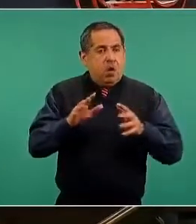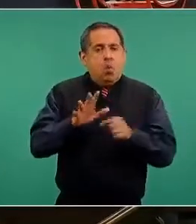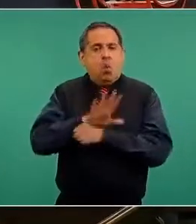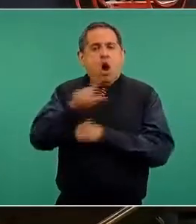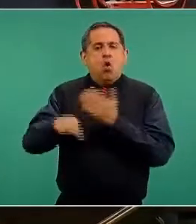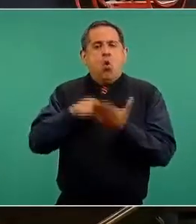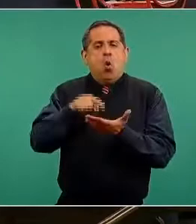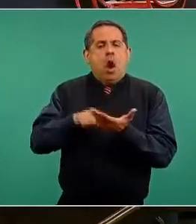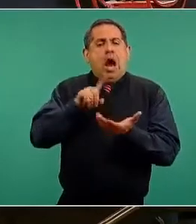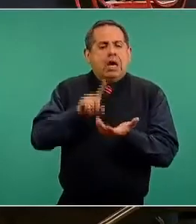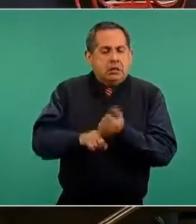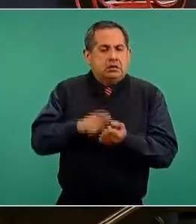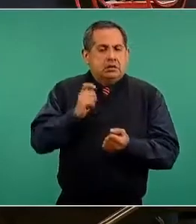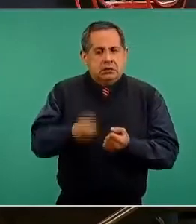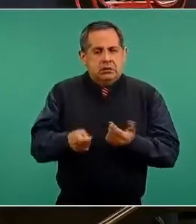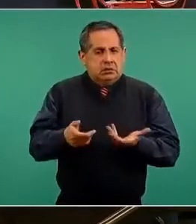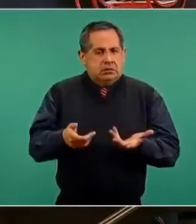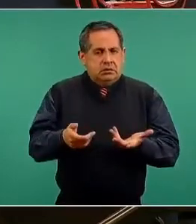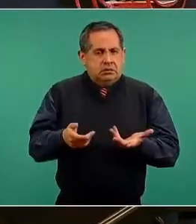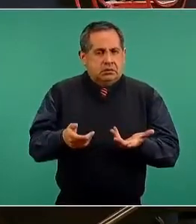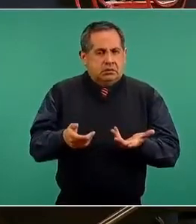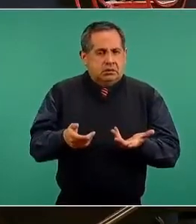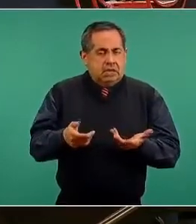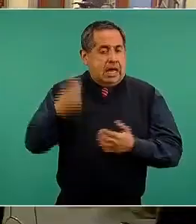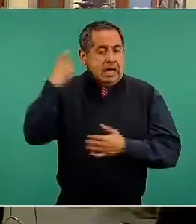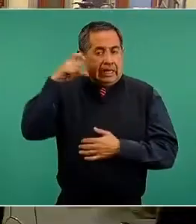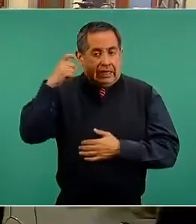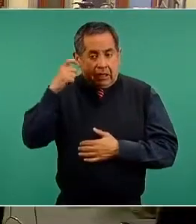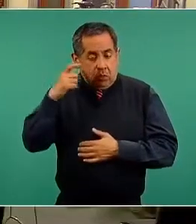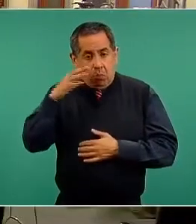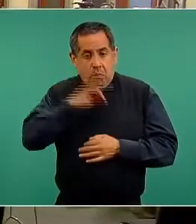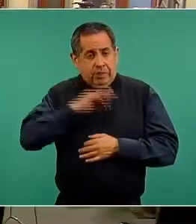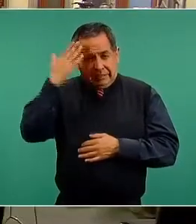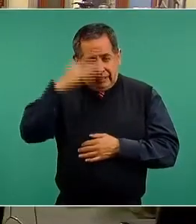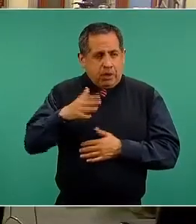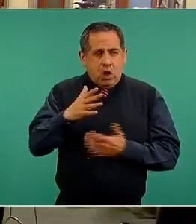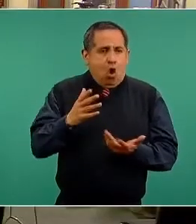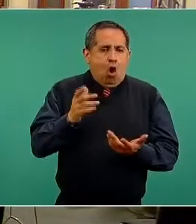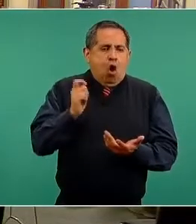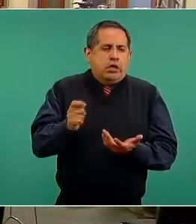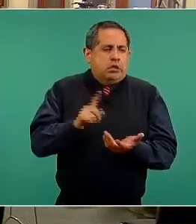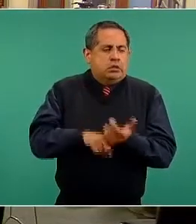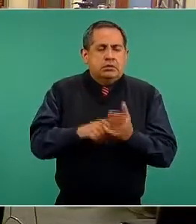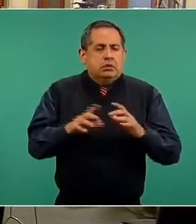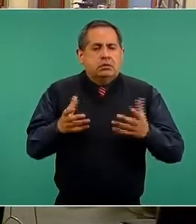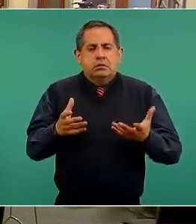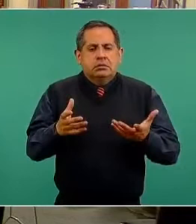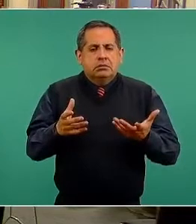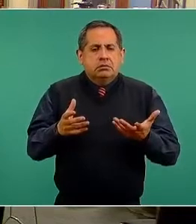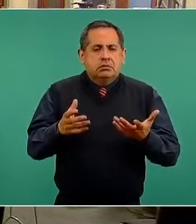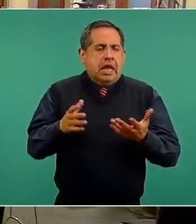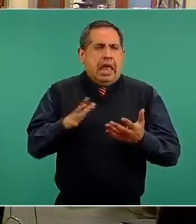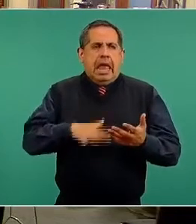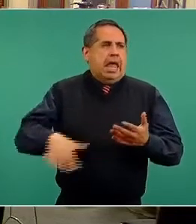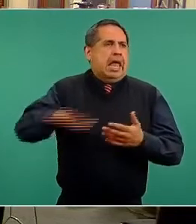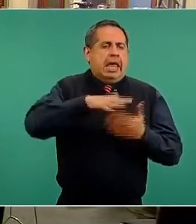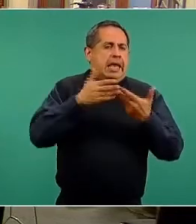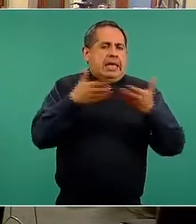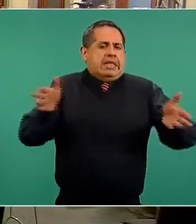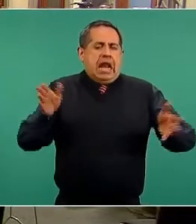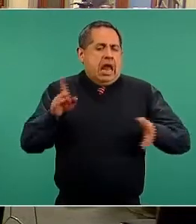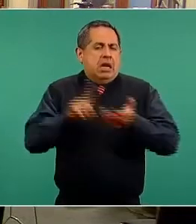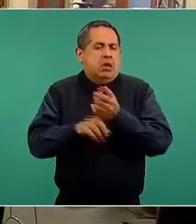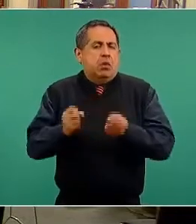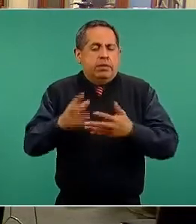ocupa ciertamente Querétaro. ¿Esto se puede saber o solamente son riesgo general de todos ellos?